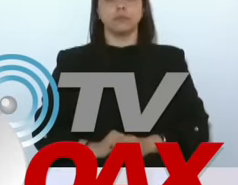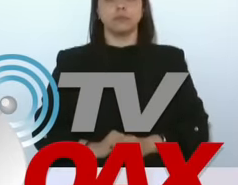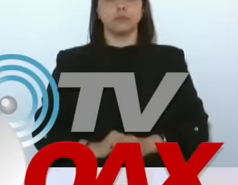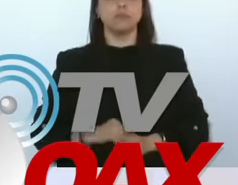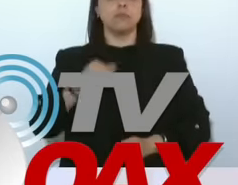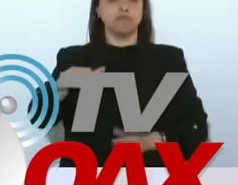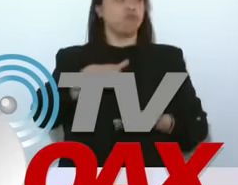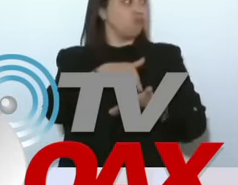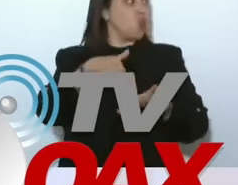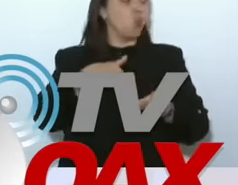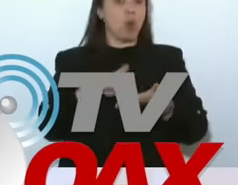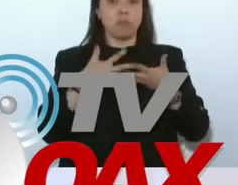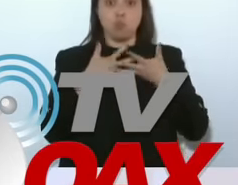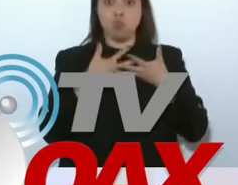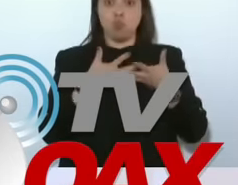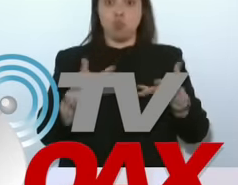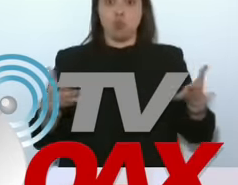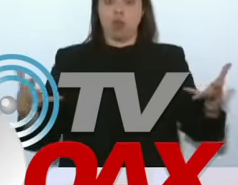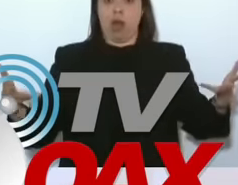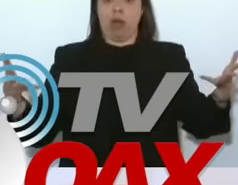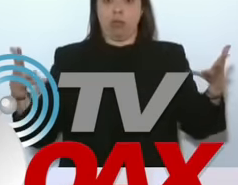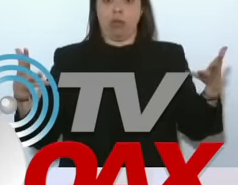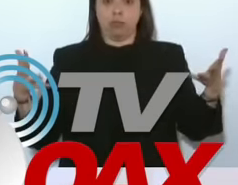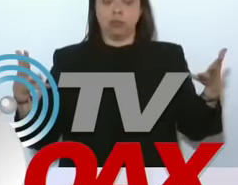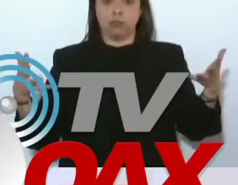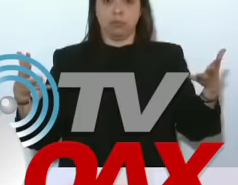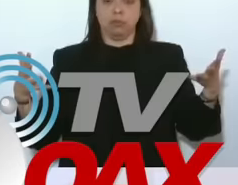instalaciones muy grandes. El terreno